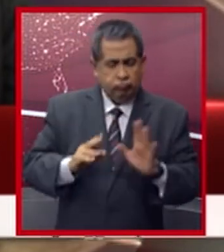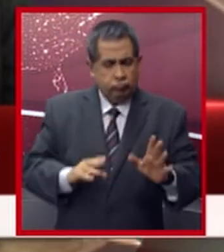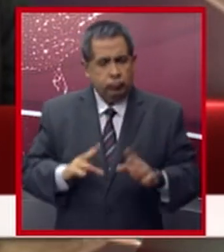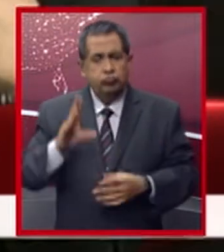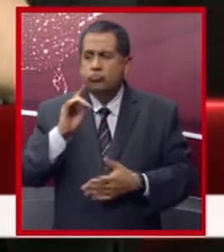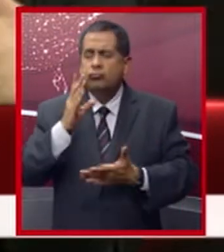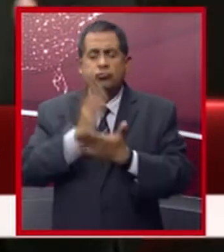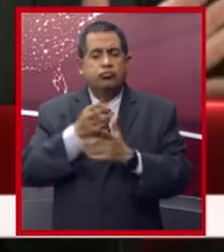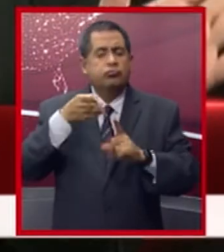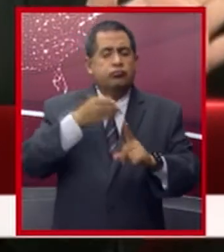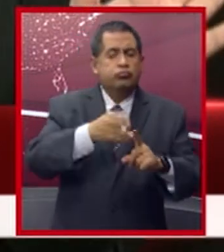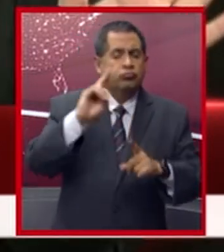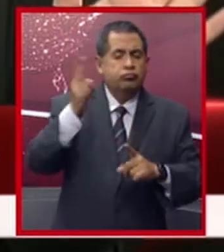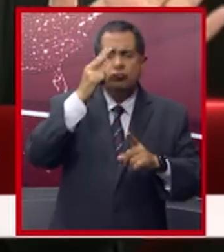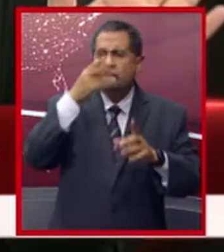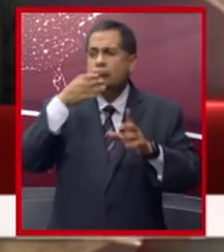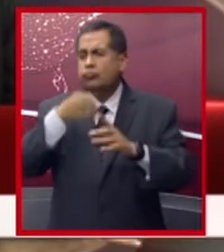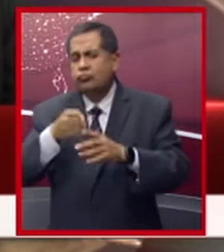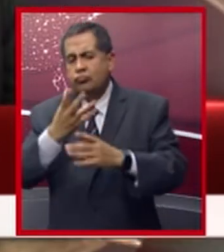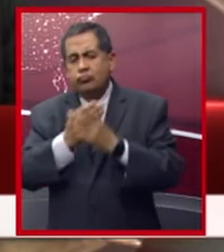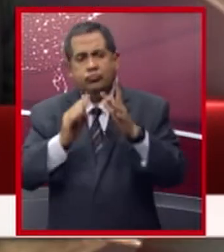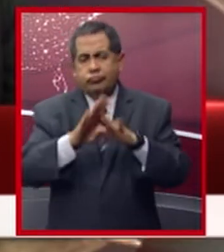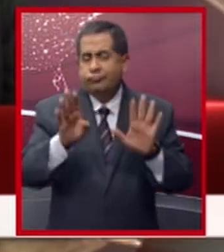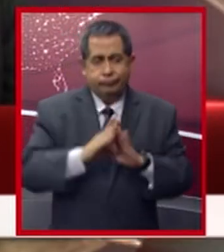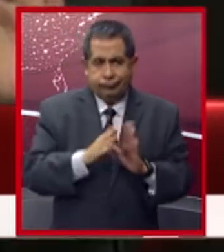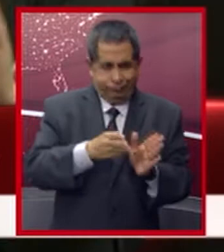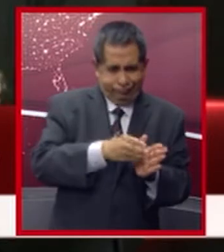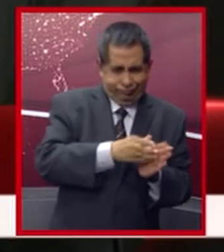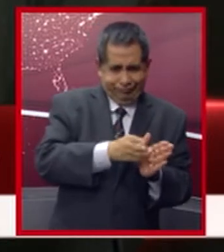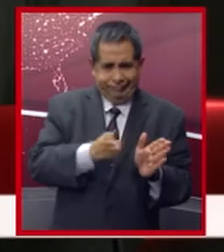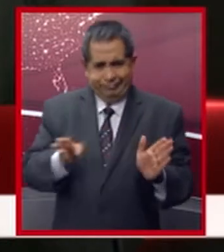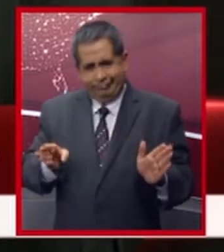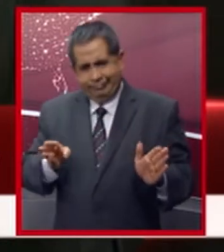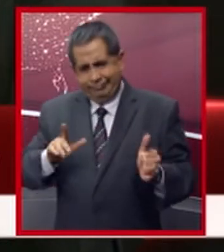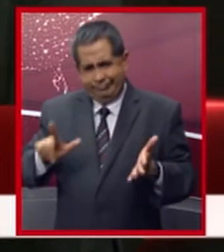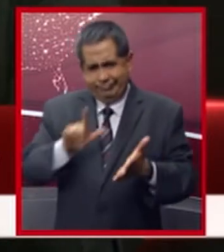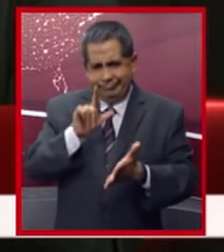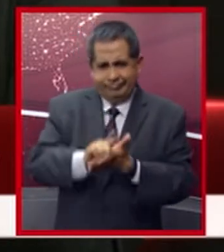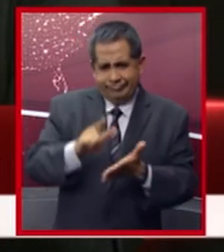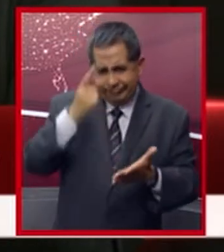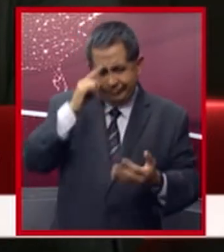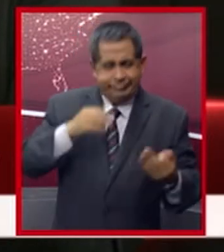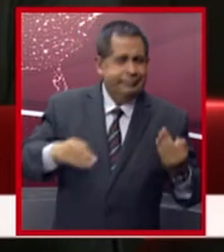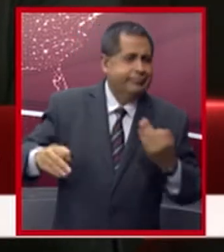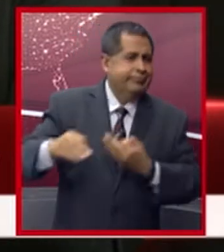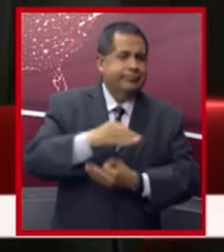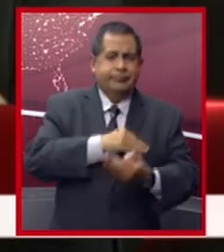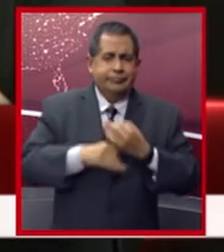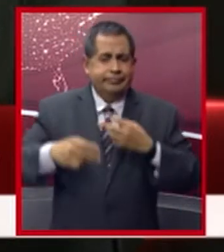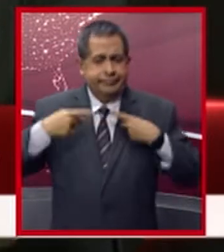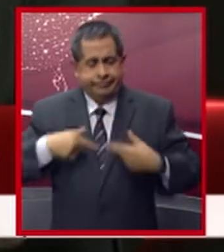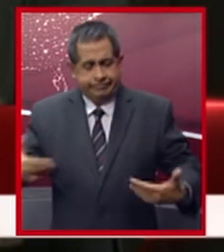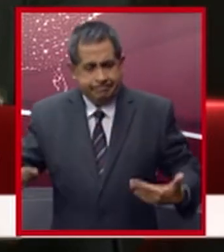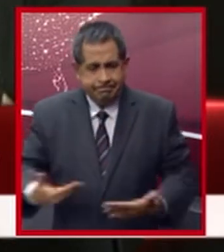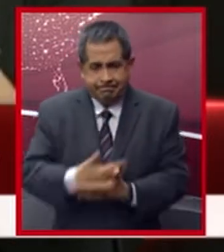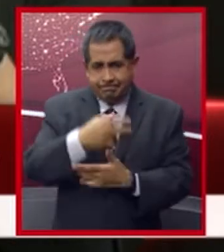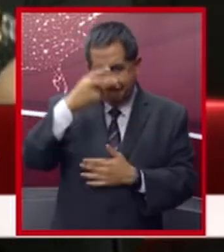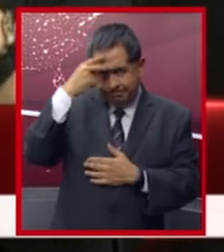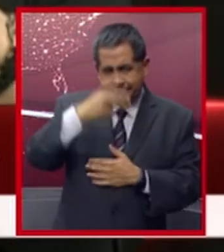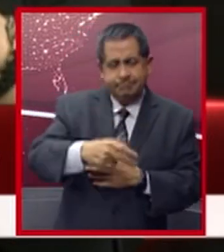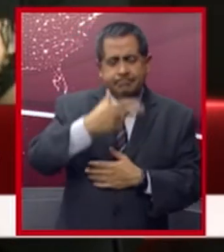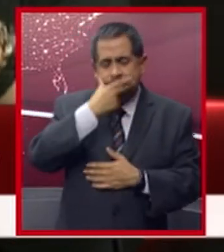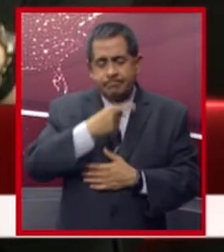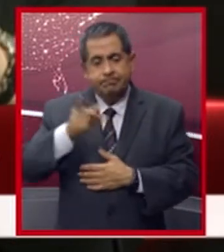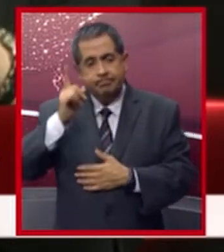superior. O para los migrantes nada más. Esta ley aplica para todos los mexicanos y mexicanas y